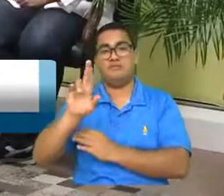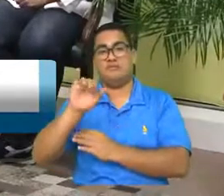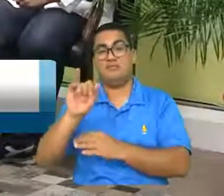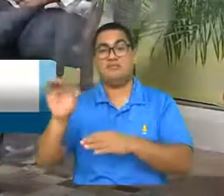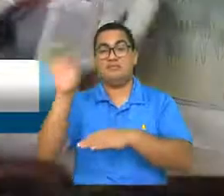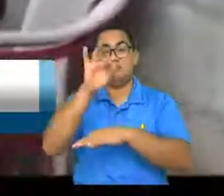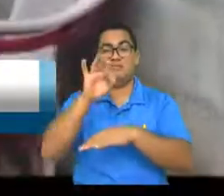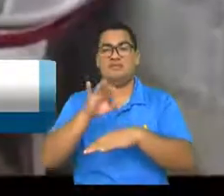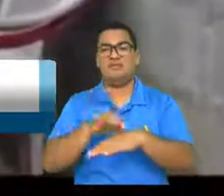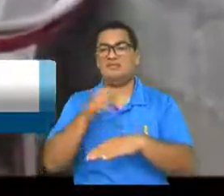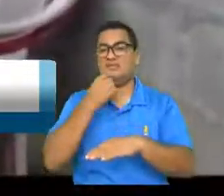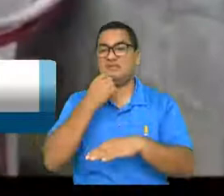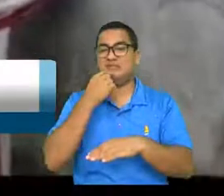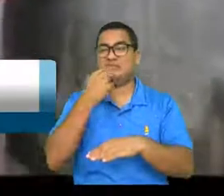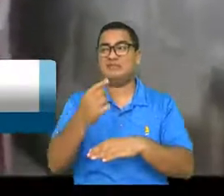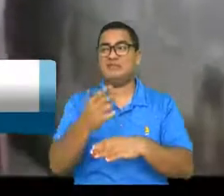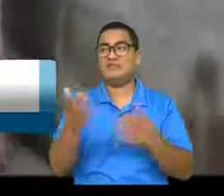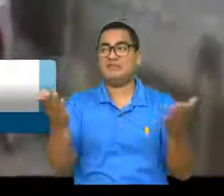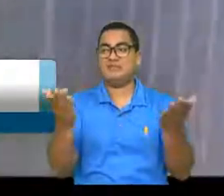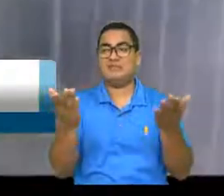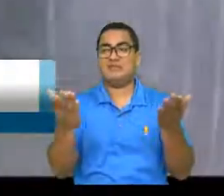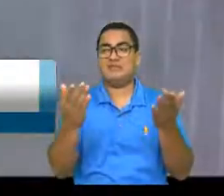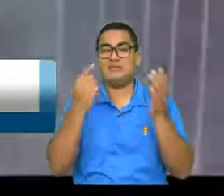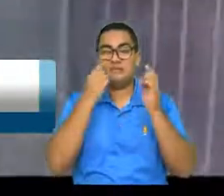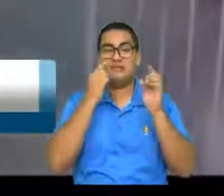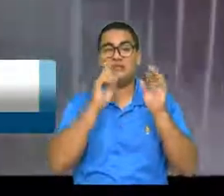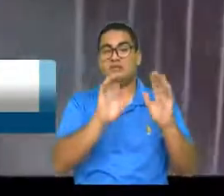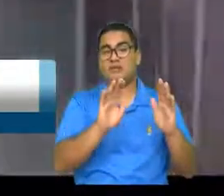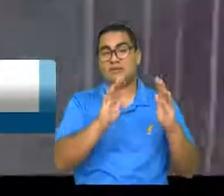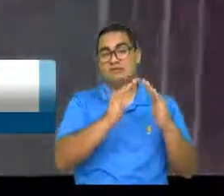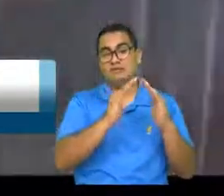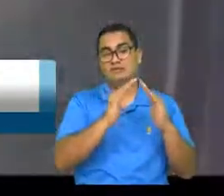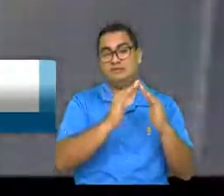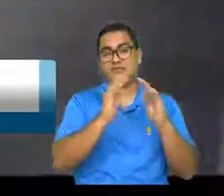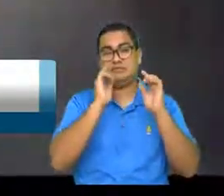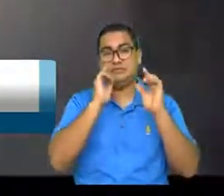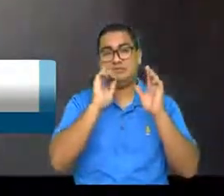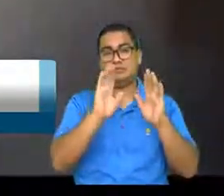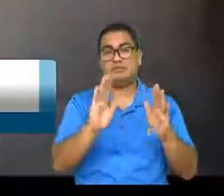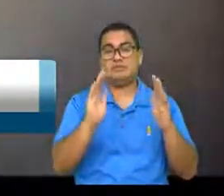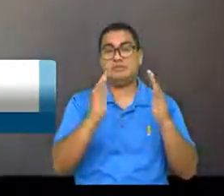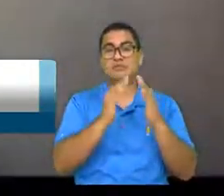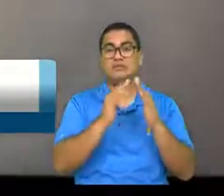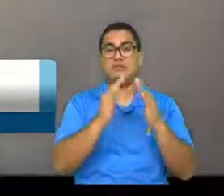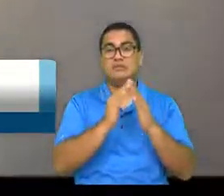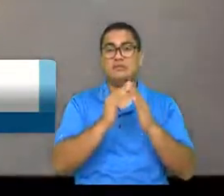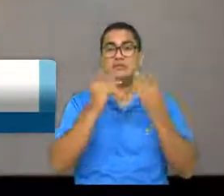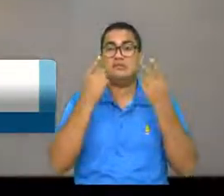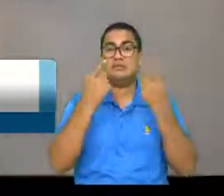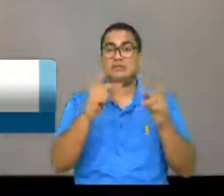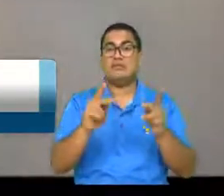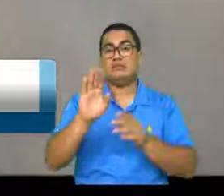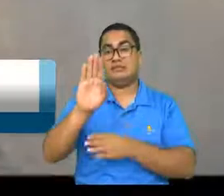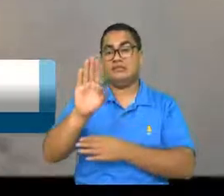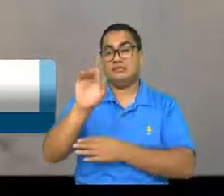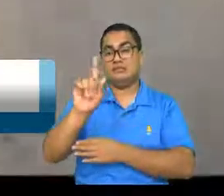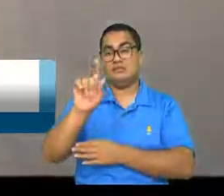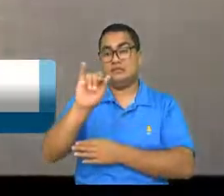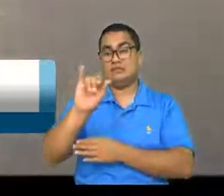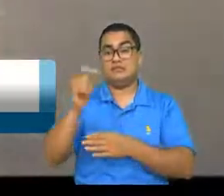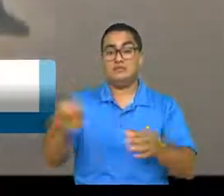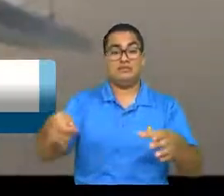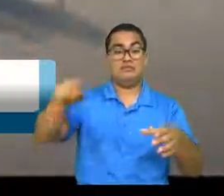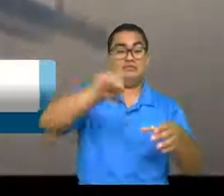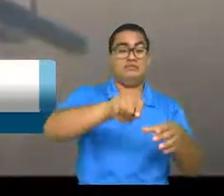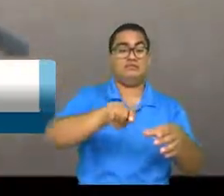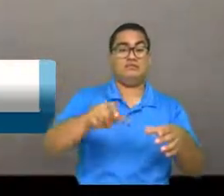en el caso de para proteger la vivienda, para darle esa protección a la vivienda. Pero a su vez, el BTI que estamos